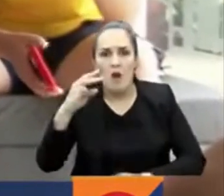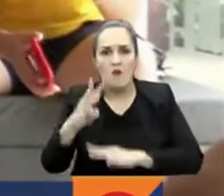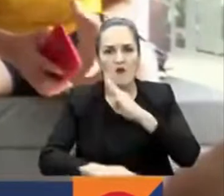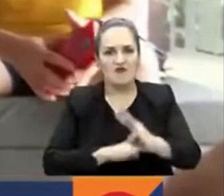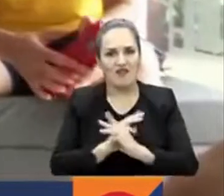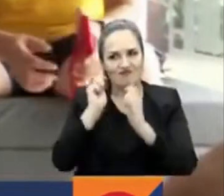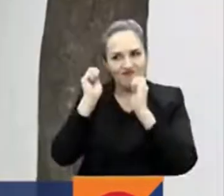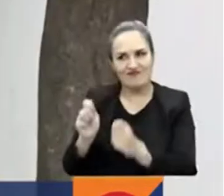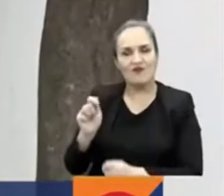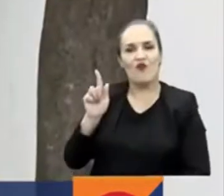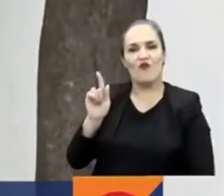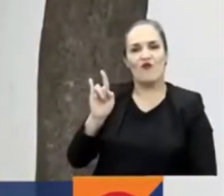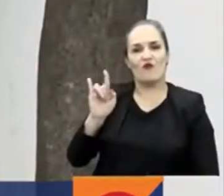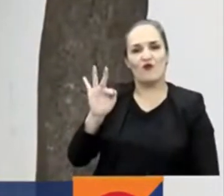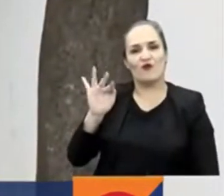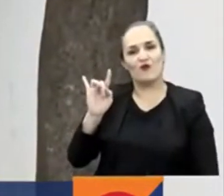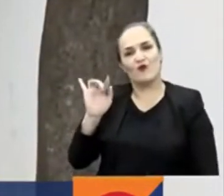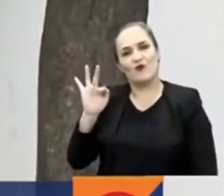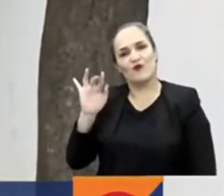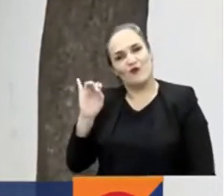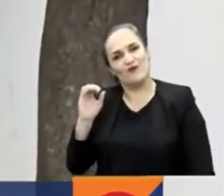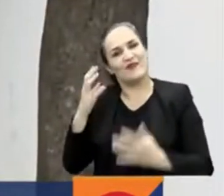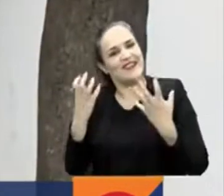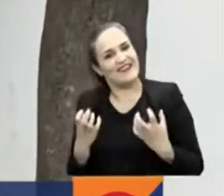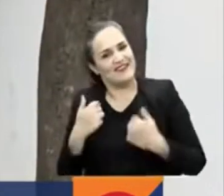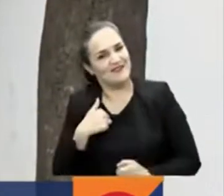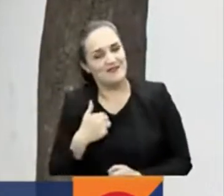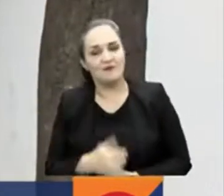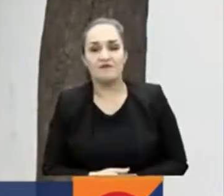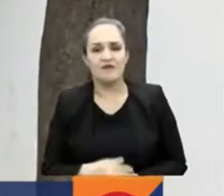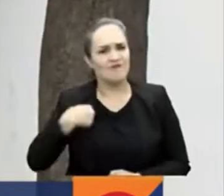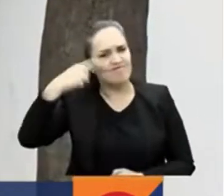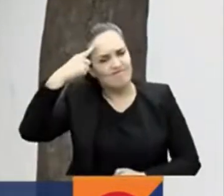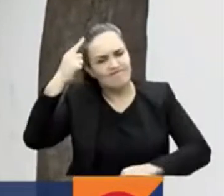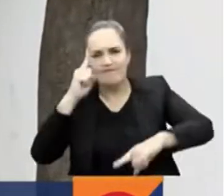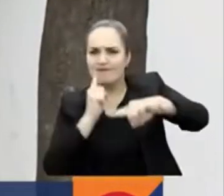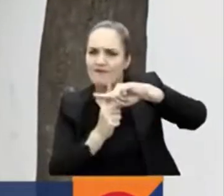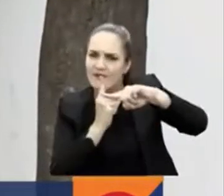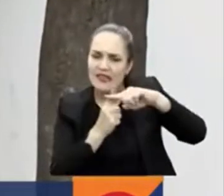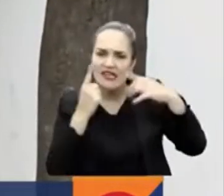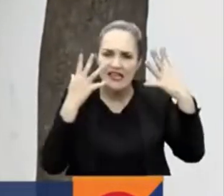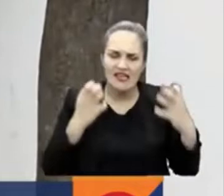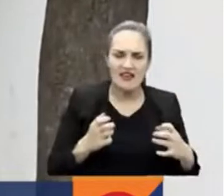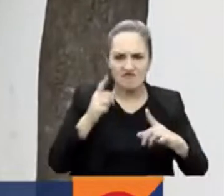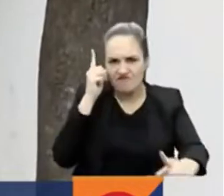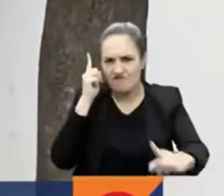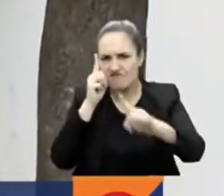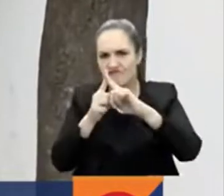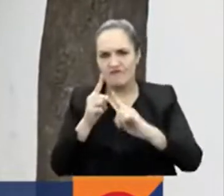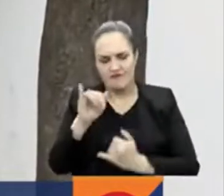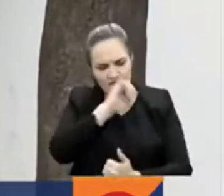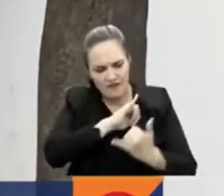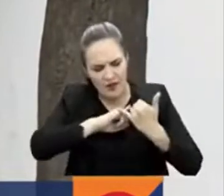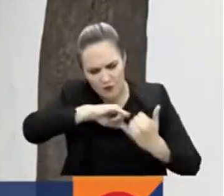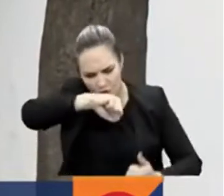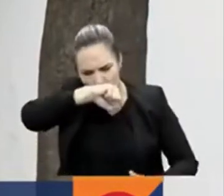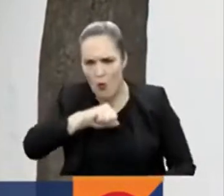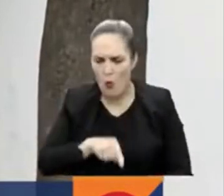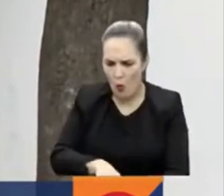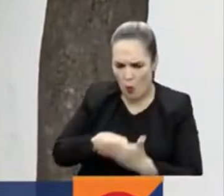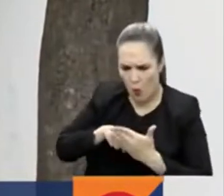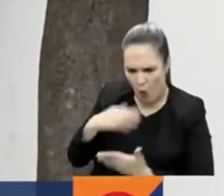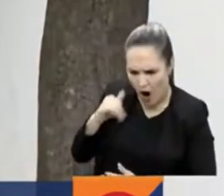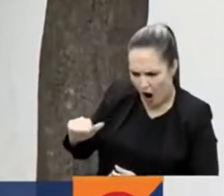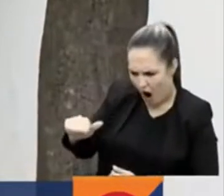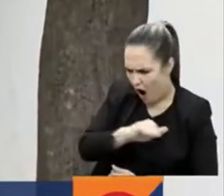dejar huella por ellas. Eso me ha gustado, esa mentalidad ganadora, esa pasión y ese sentido de pertenencia con que las mujeres asumen